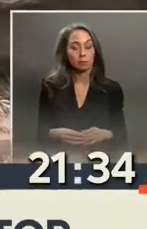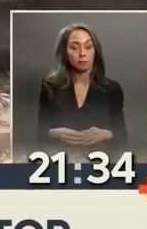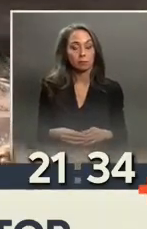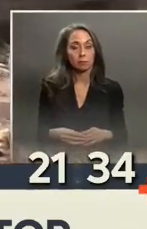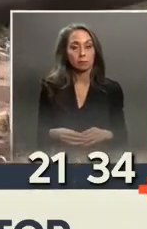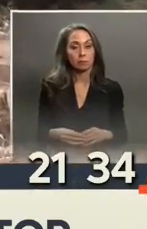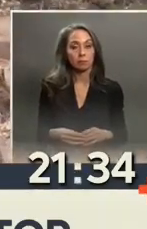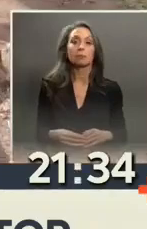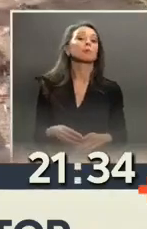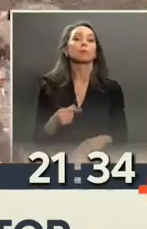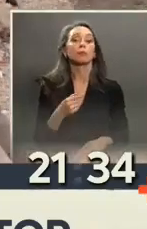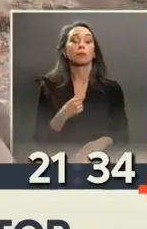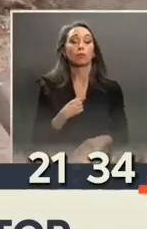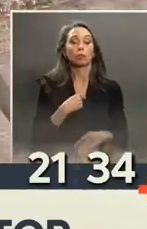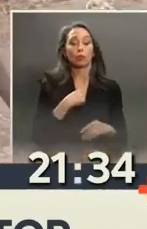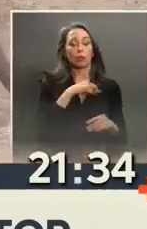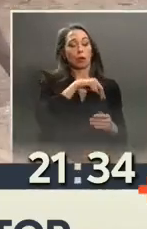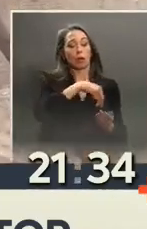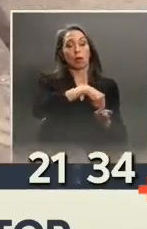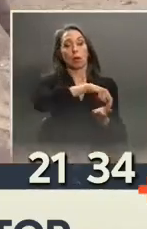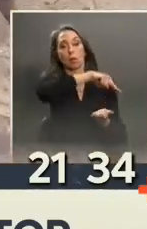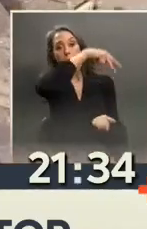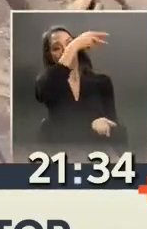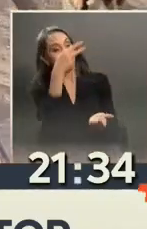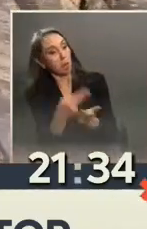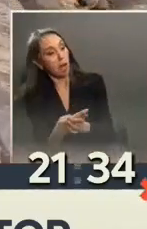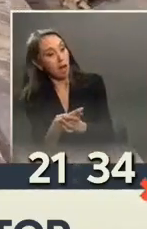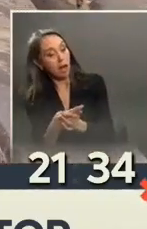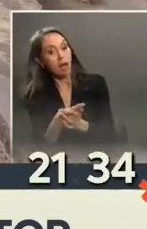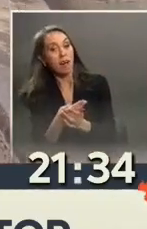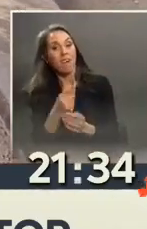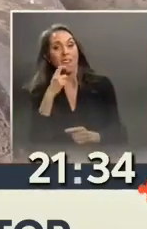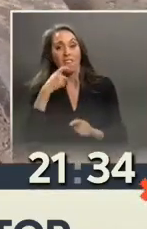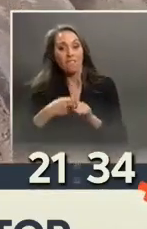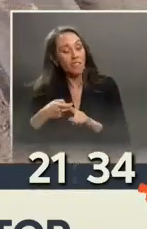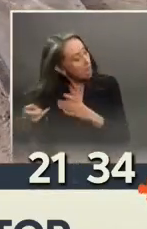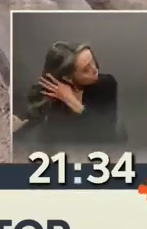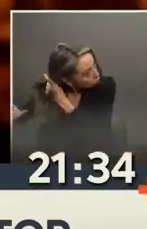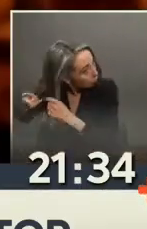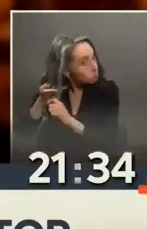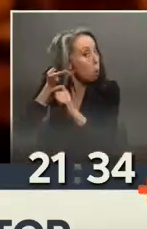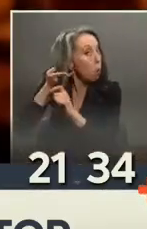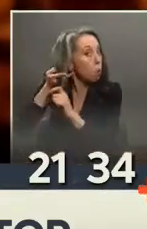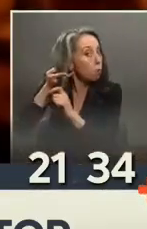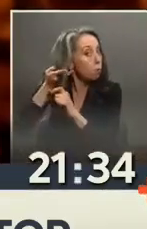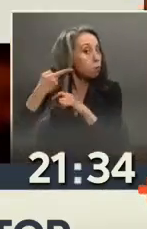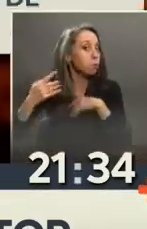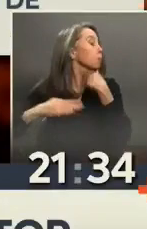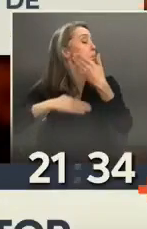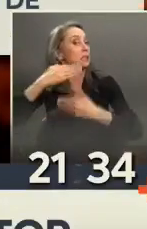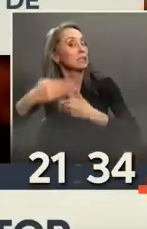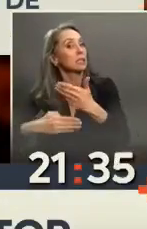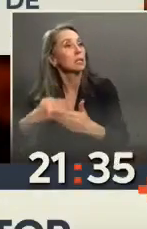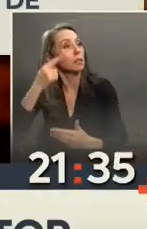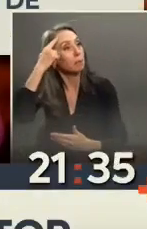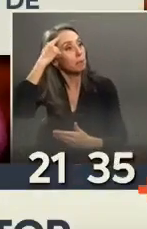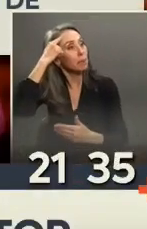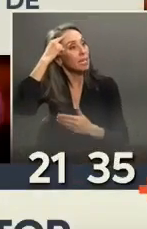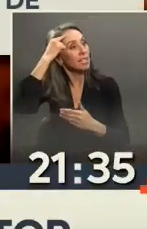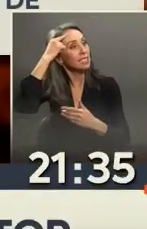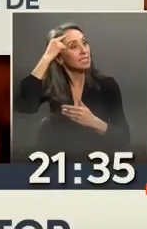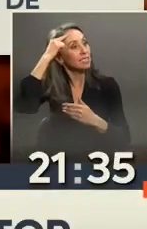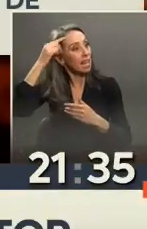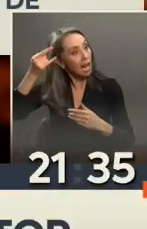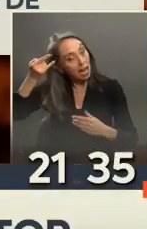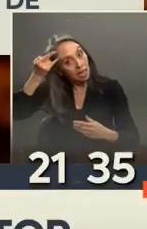y donde yo me fui de punta me mandó youtube yo pensé que era de aquí hacia arriba el que me había